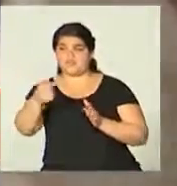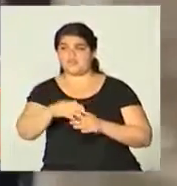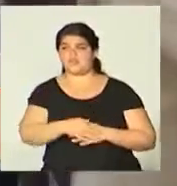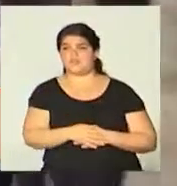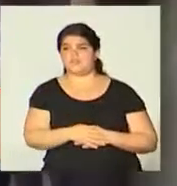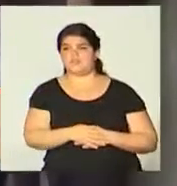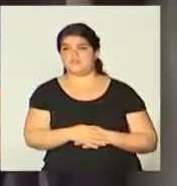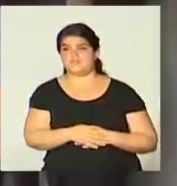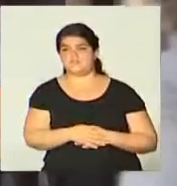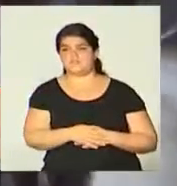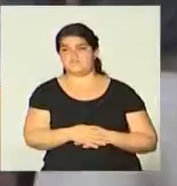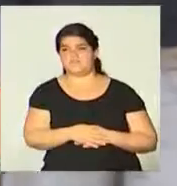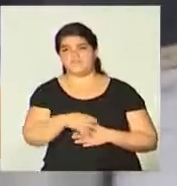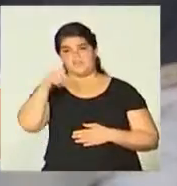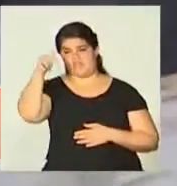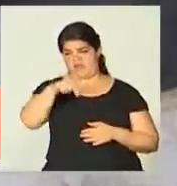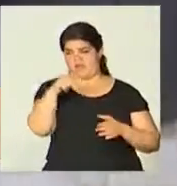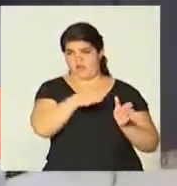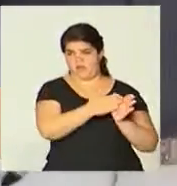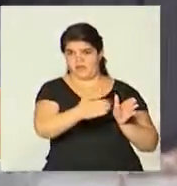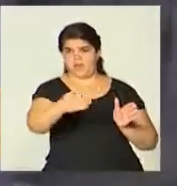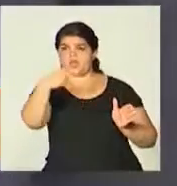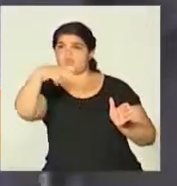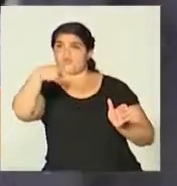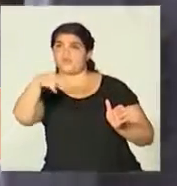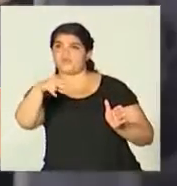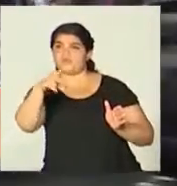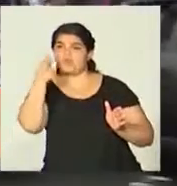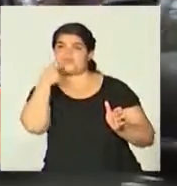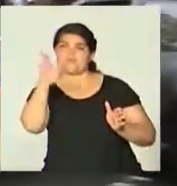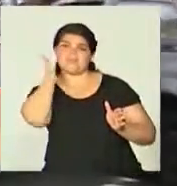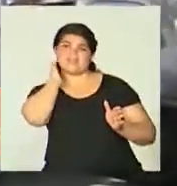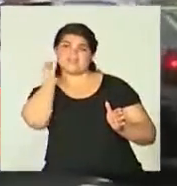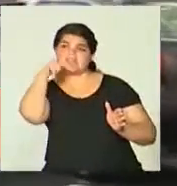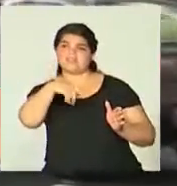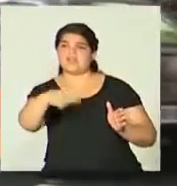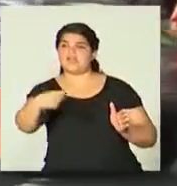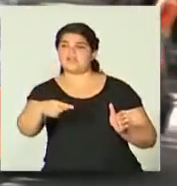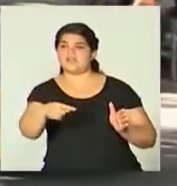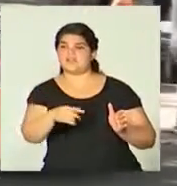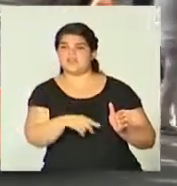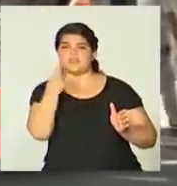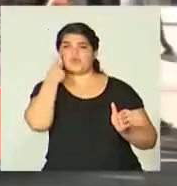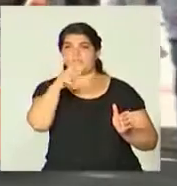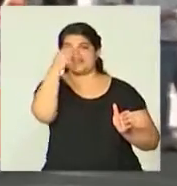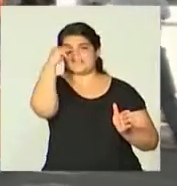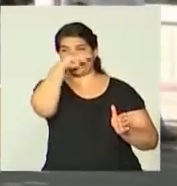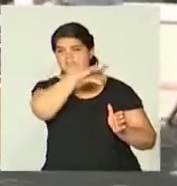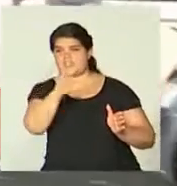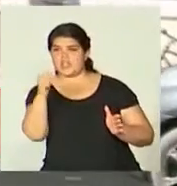pagar de acá hasta noviembre del 2016 más o menos 2.700 millones de